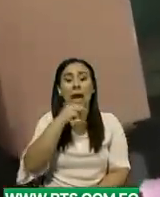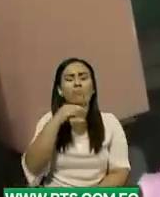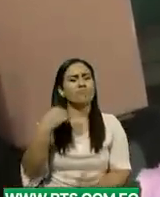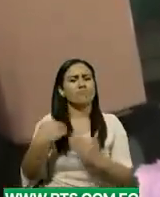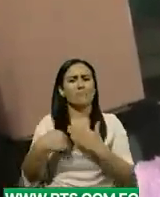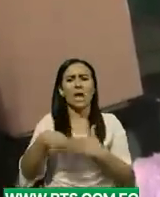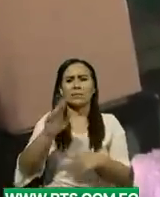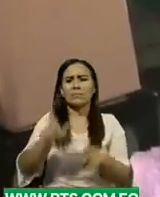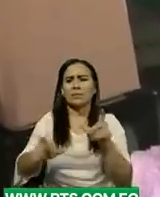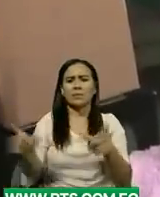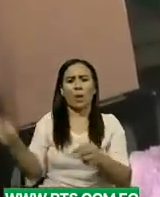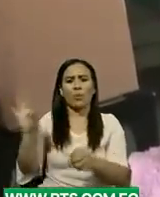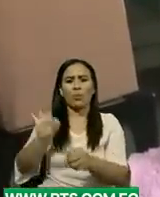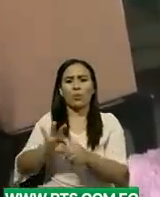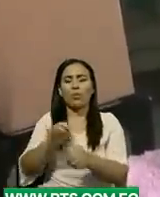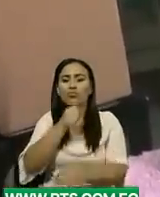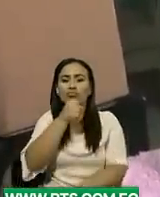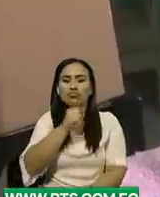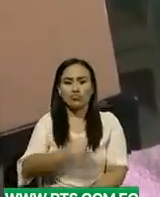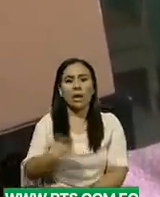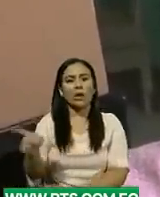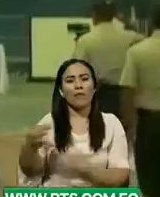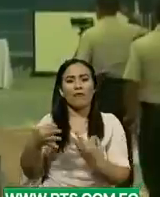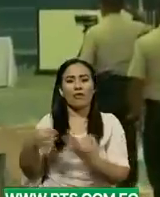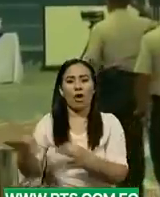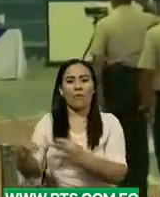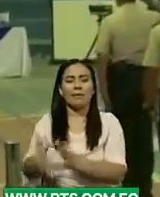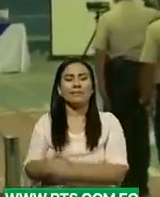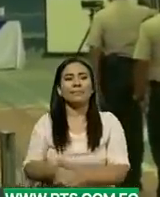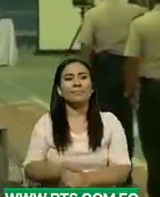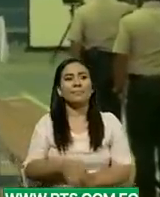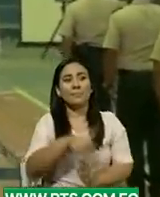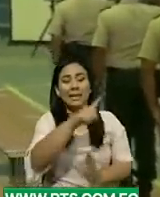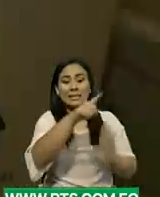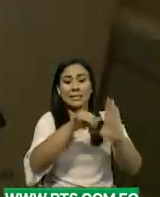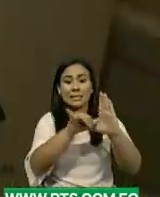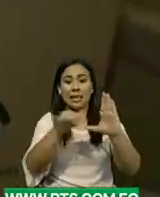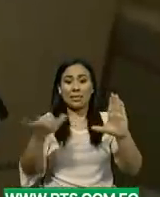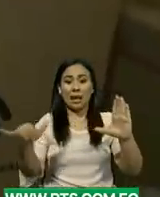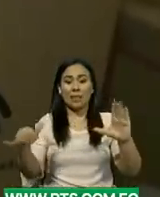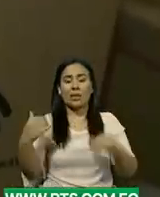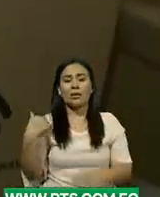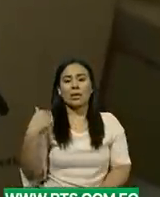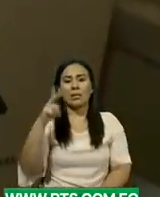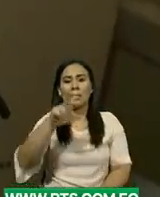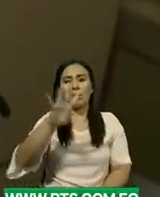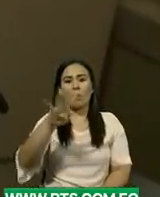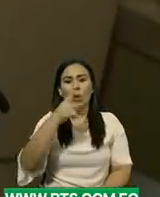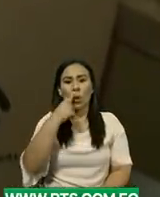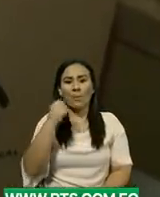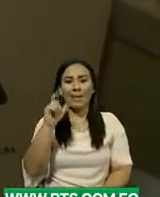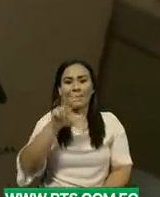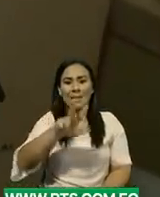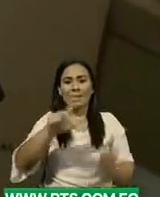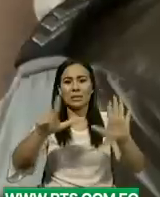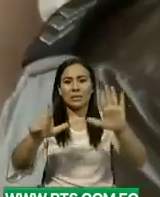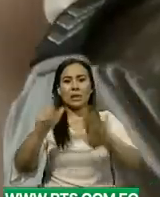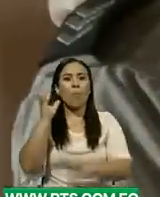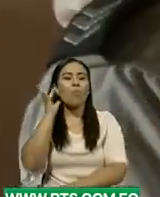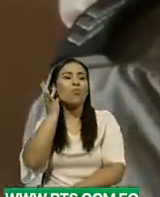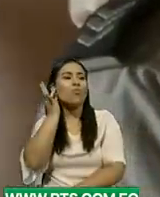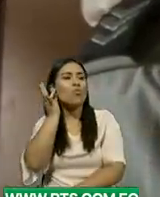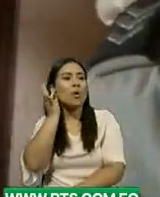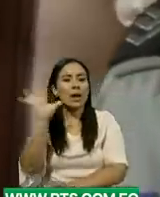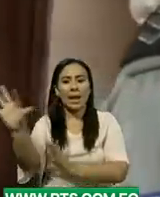mayor número de votantes durante este sistema. En la provincia de Santa Elena, 34 hombres y 37 mujeres fueron